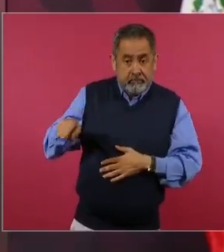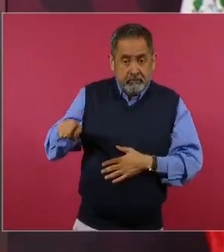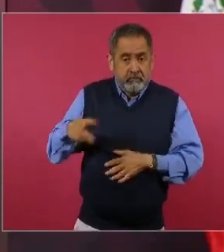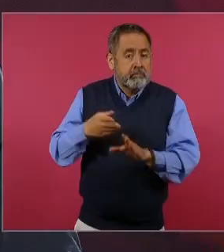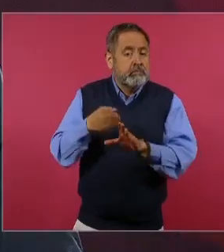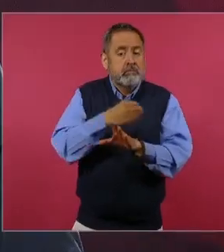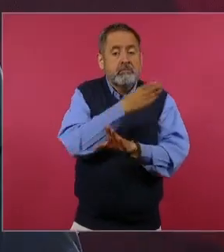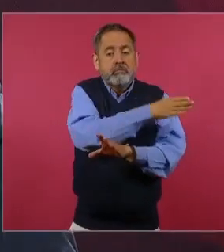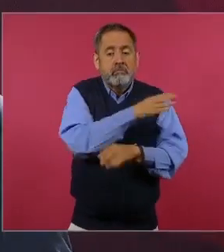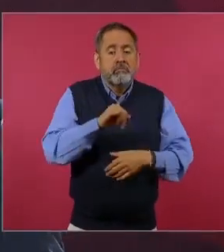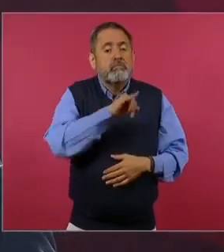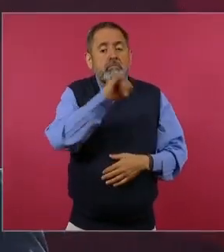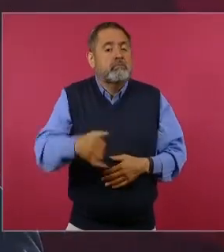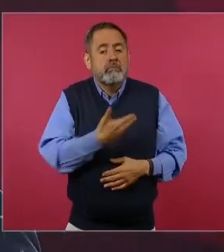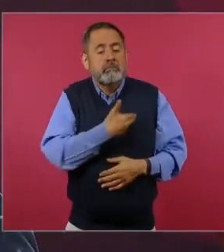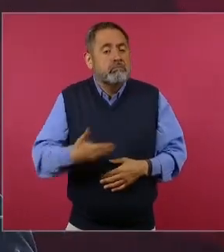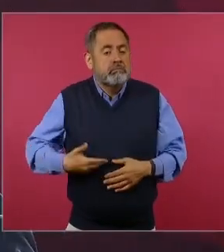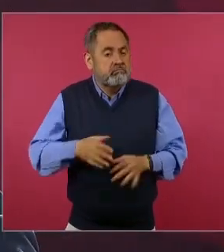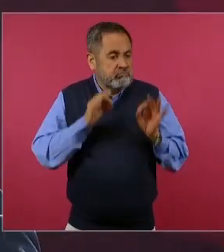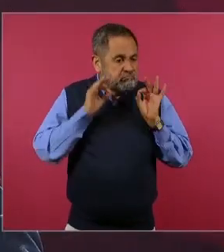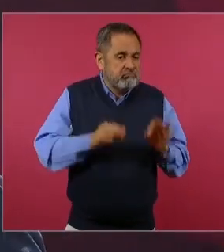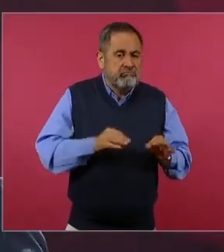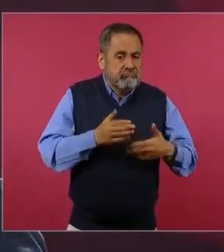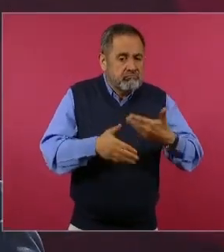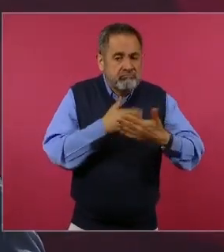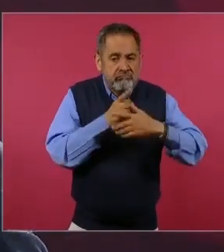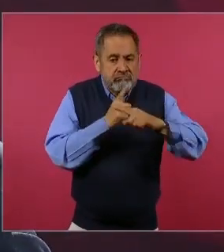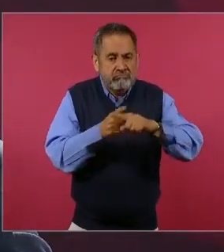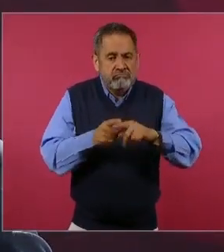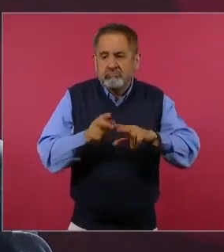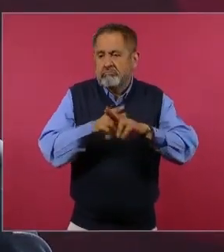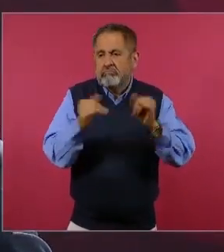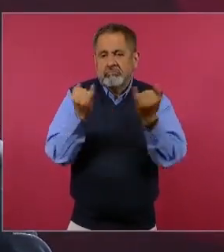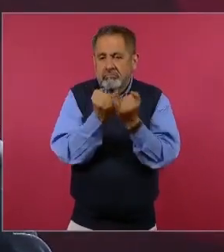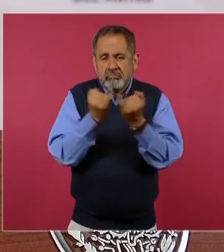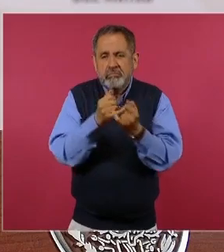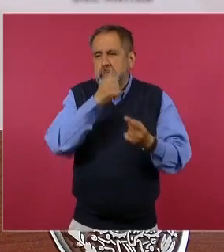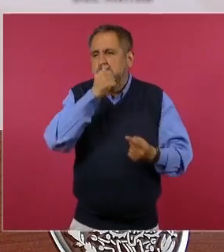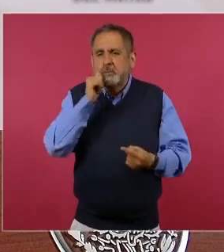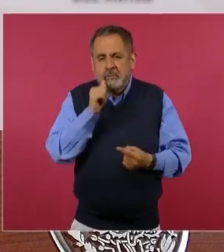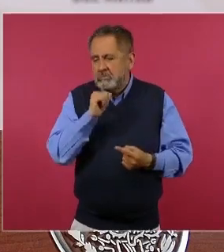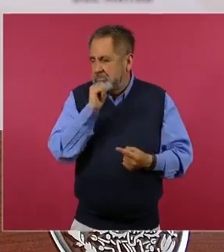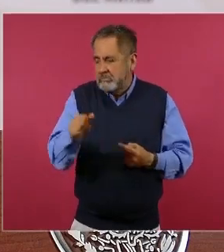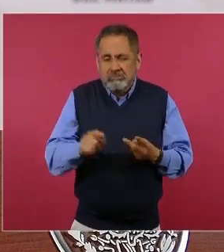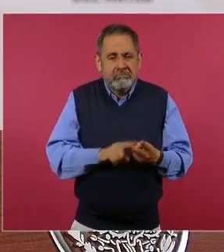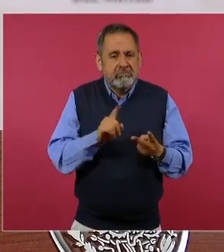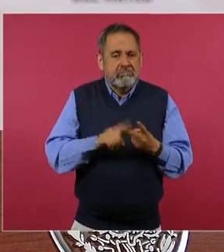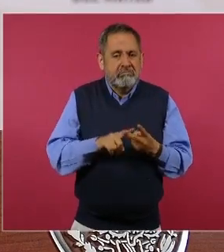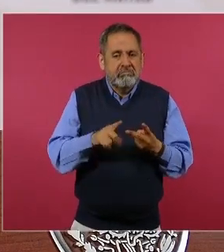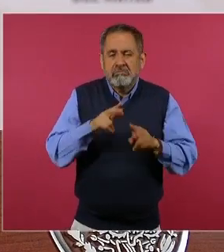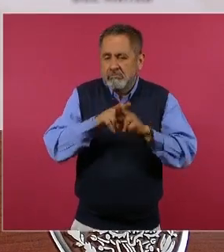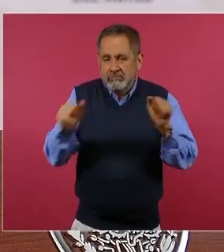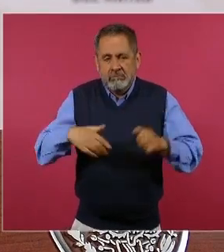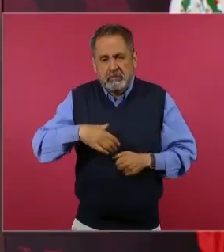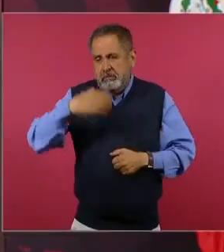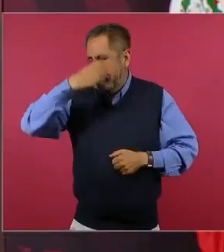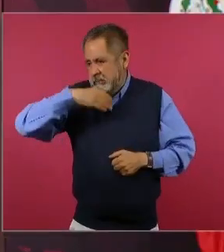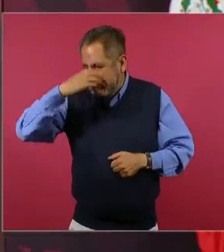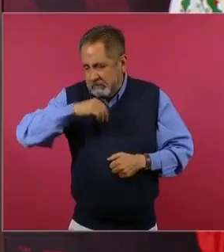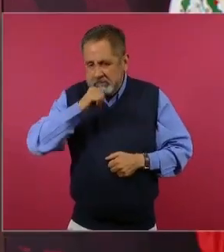nunca tuvieron un presidente, ni como Juárez, ni como Lázaro